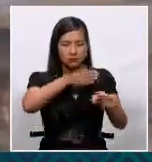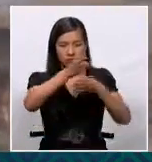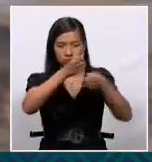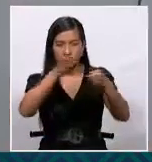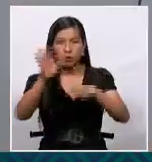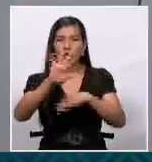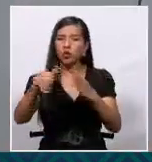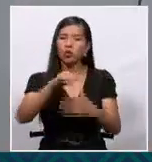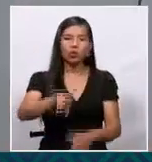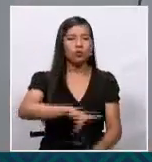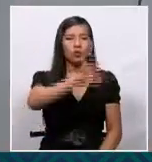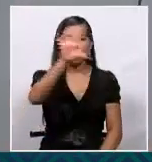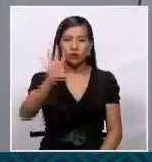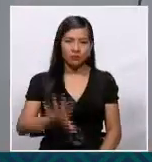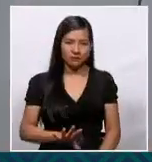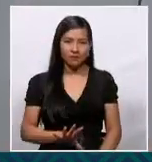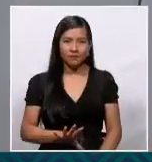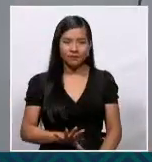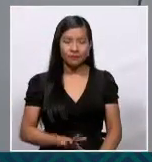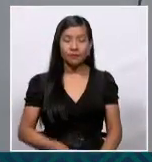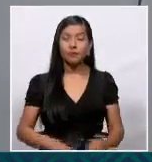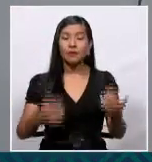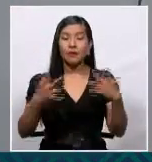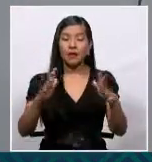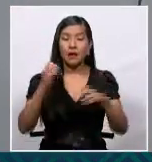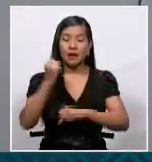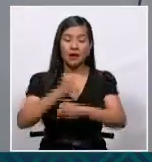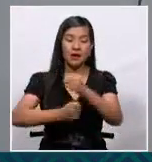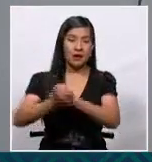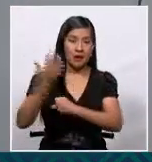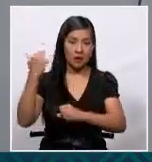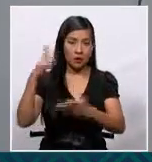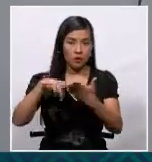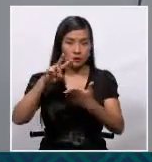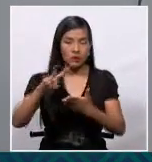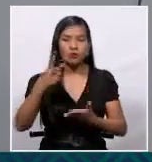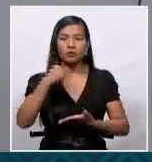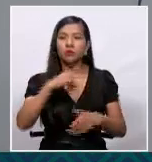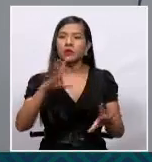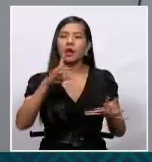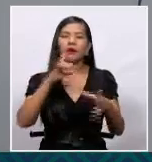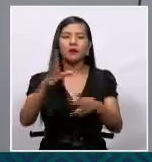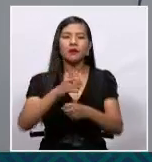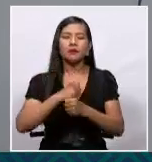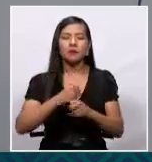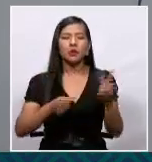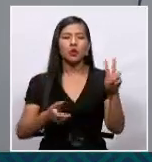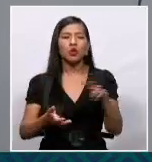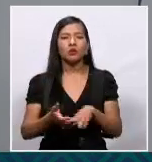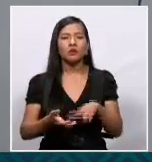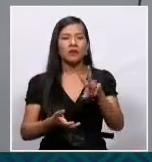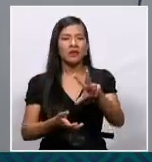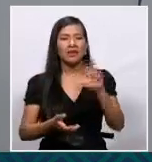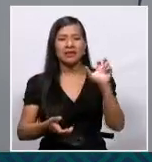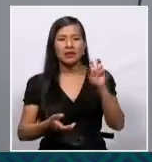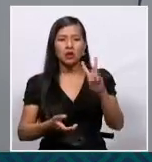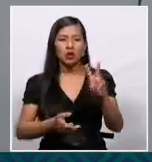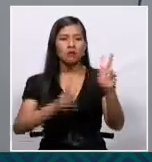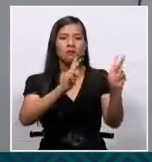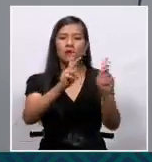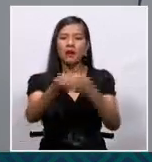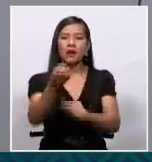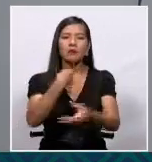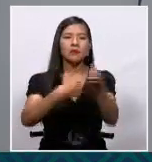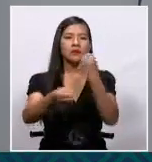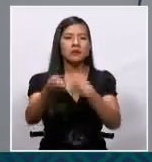territorio nacional. En esta gestión, nosotros hemos recibido 2.302 denuncias. Muchas